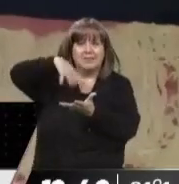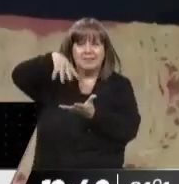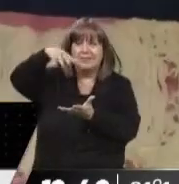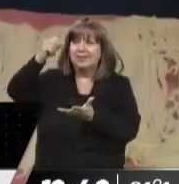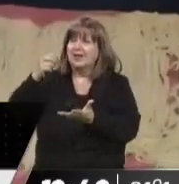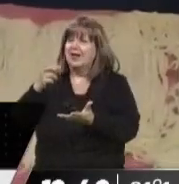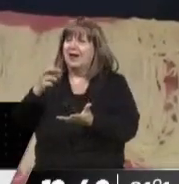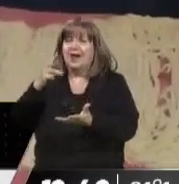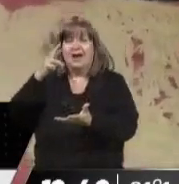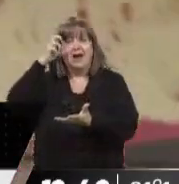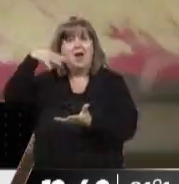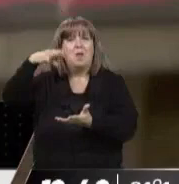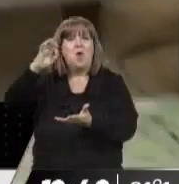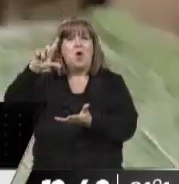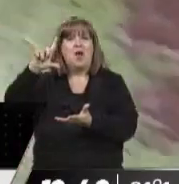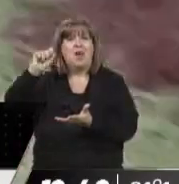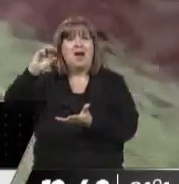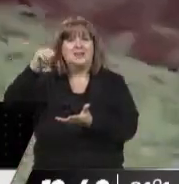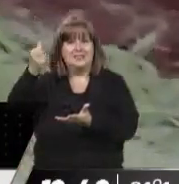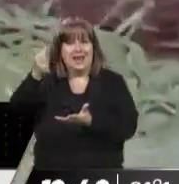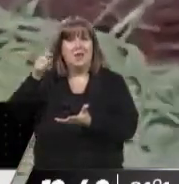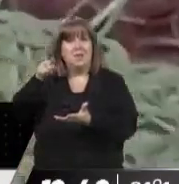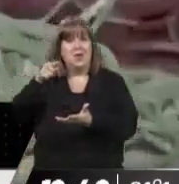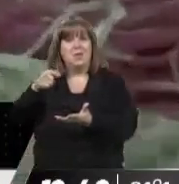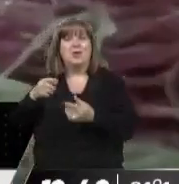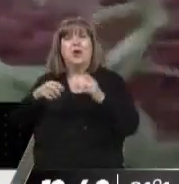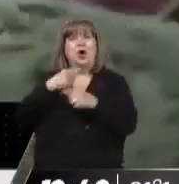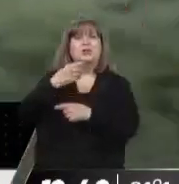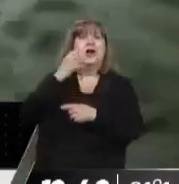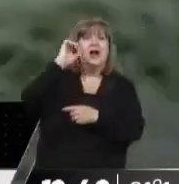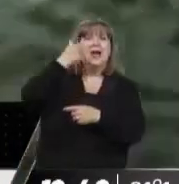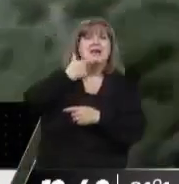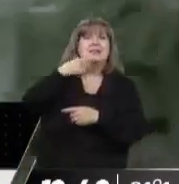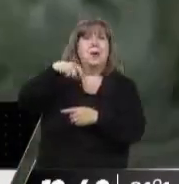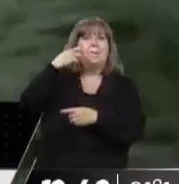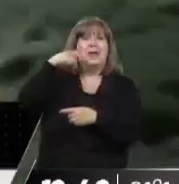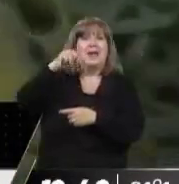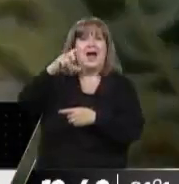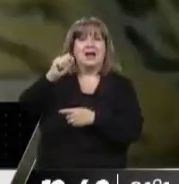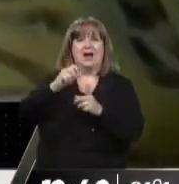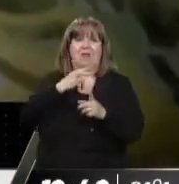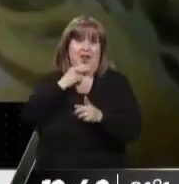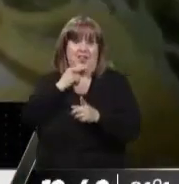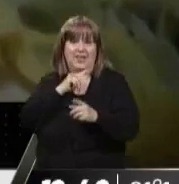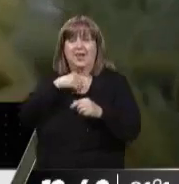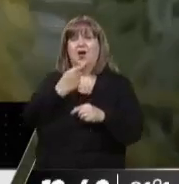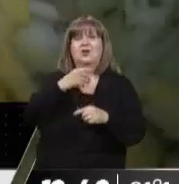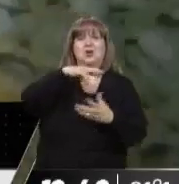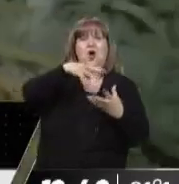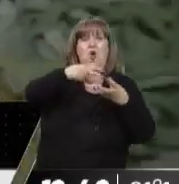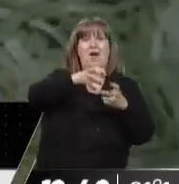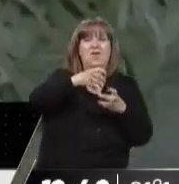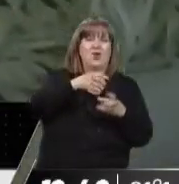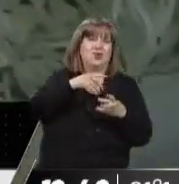remolacha, me imagino, fideos de remolacha? Sí. De remolacha, de espinaca y fideos al huevo. ¡Qué maravilla! ¿Todo